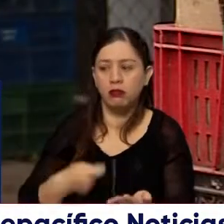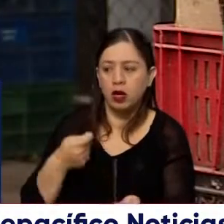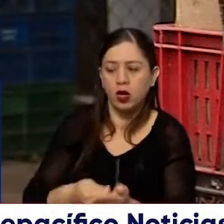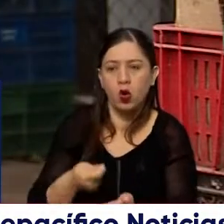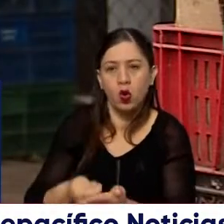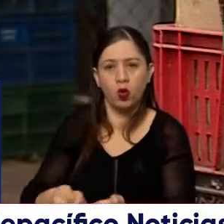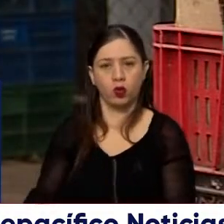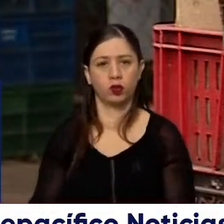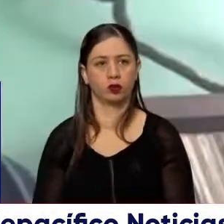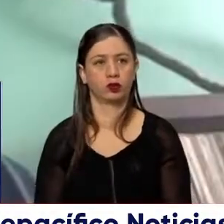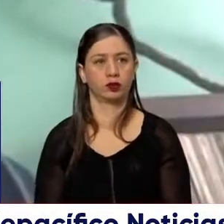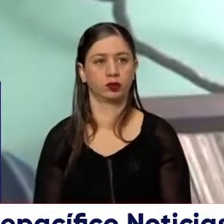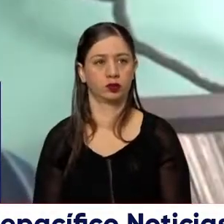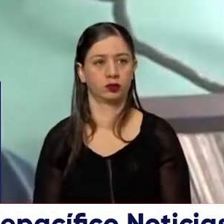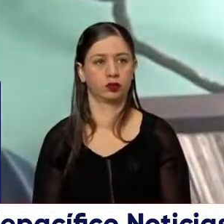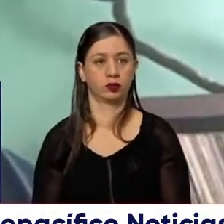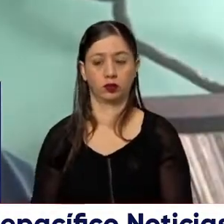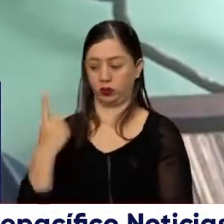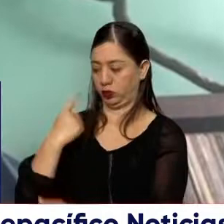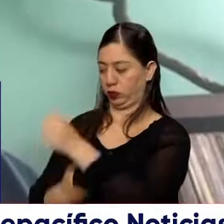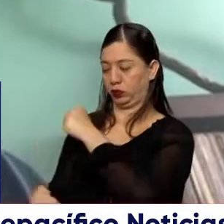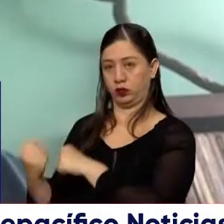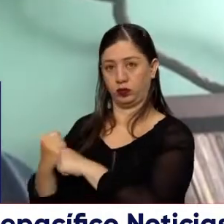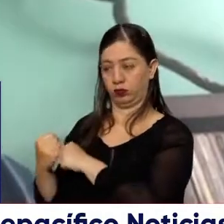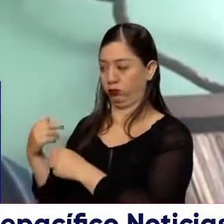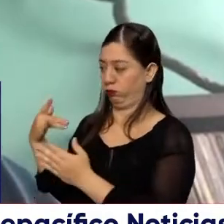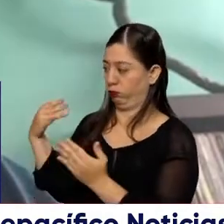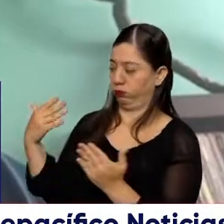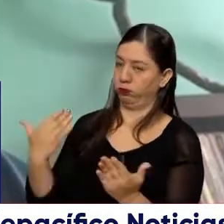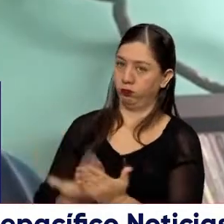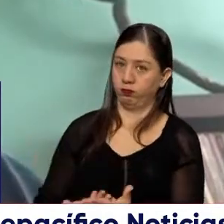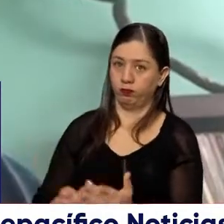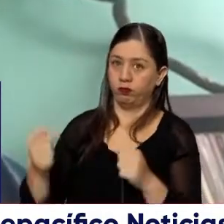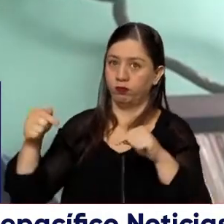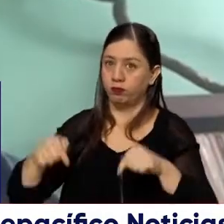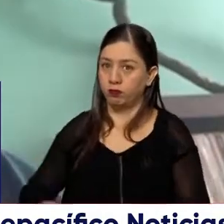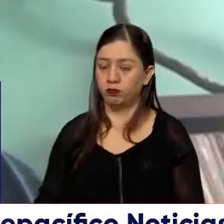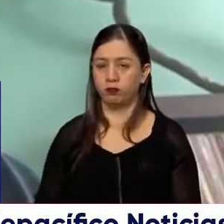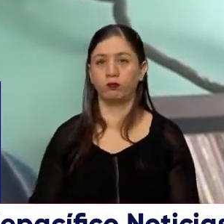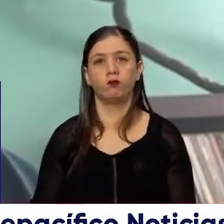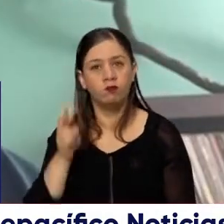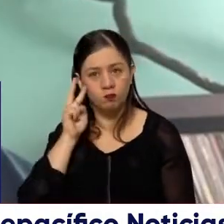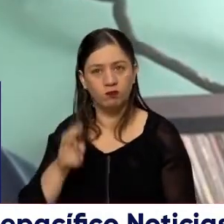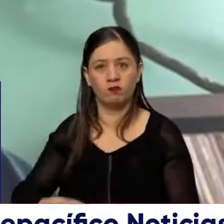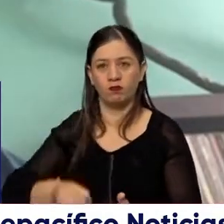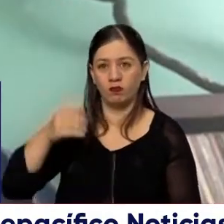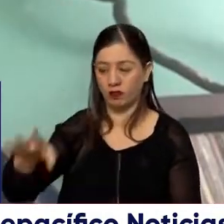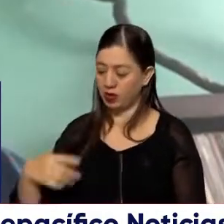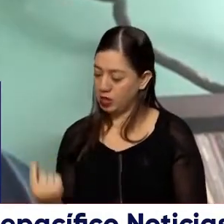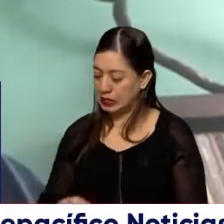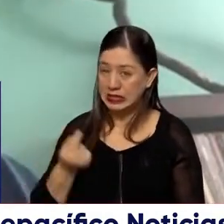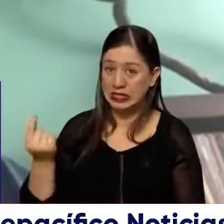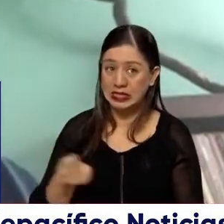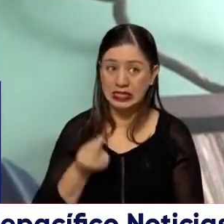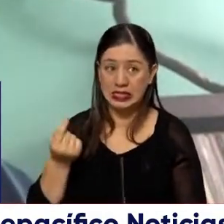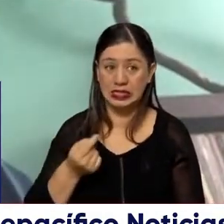adquirirlos. Veamos. Del año pasado a la fecha, por ejemplo, hemos visto un incremento en el frijol seco cargamanto